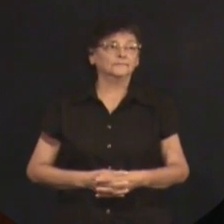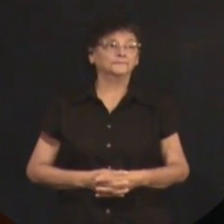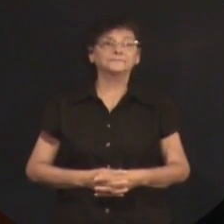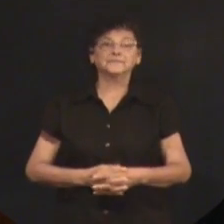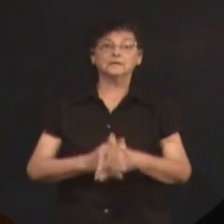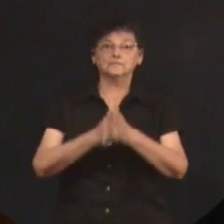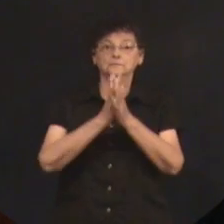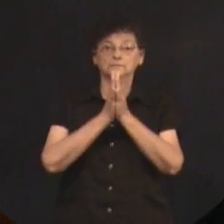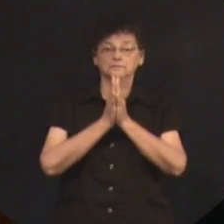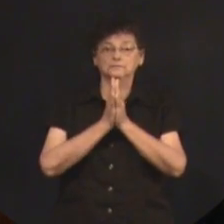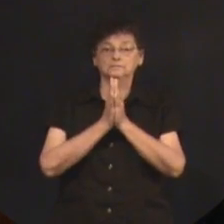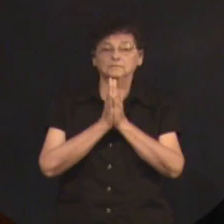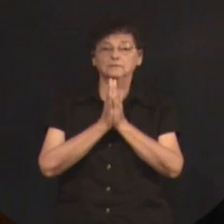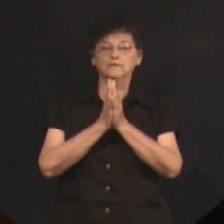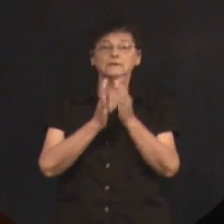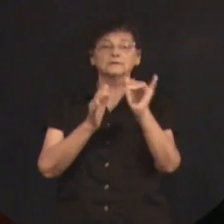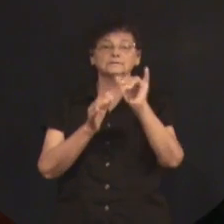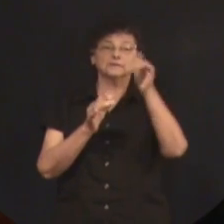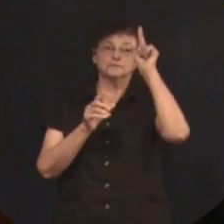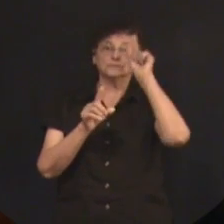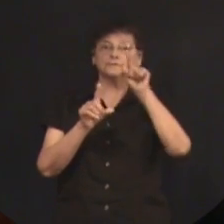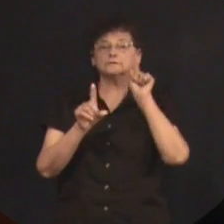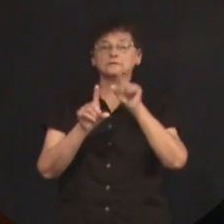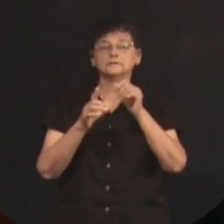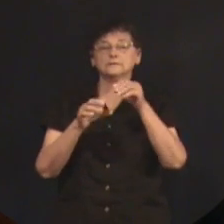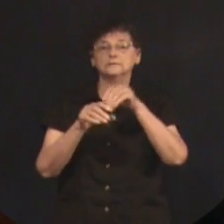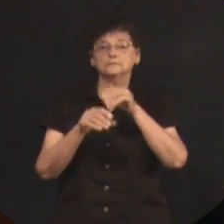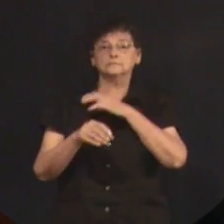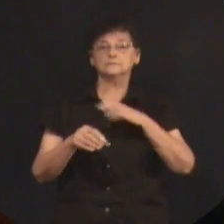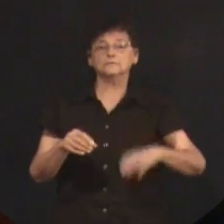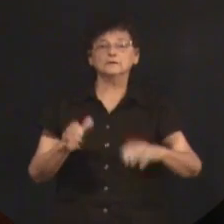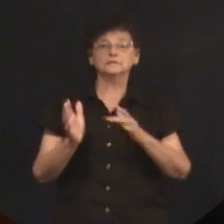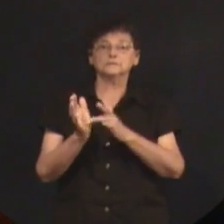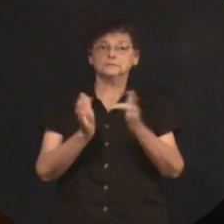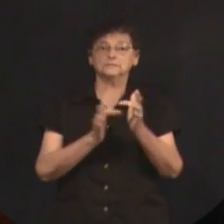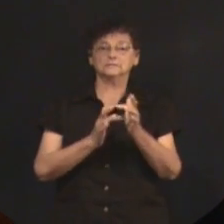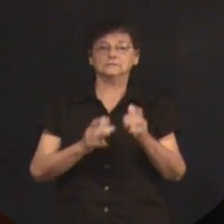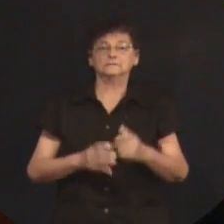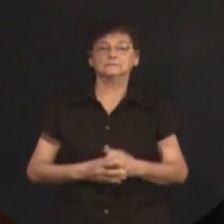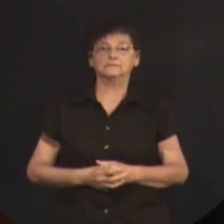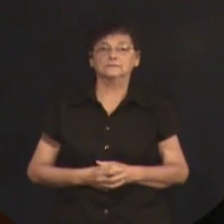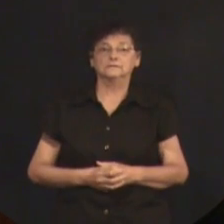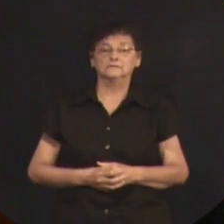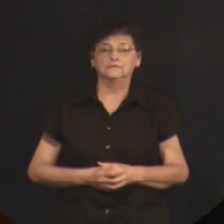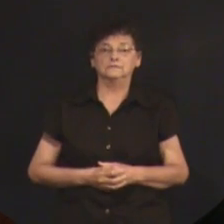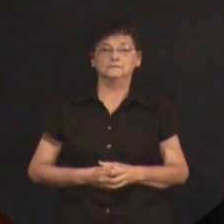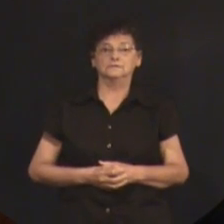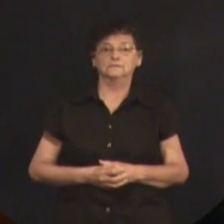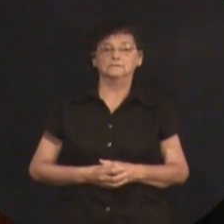Amén. Oremos como hermanos y hermanas en Cristo Jesús.